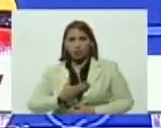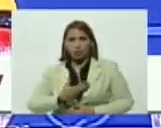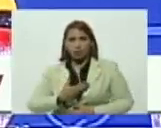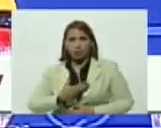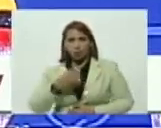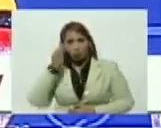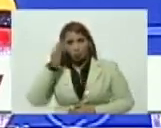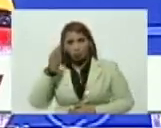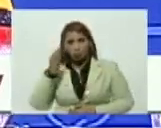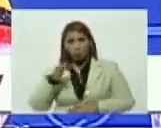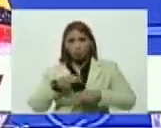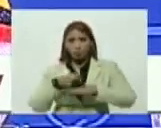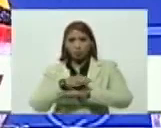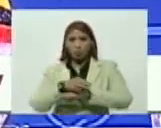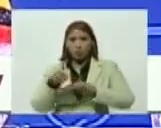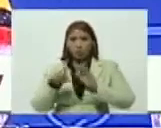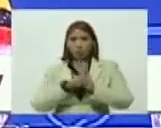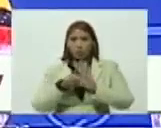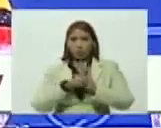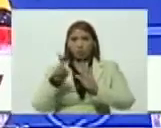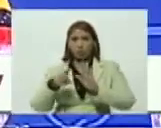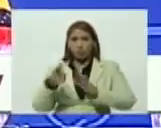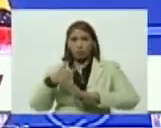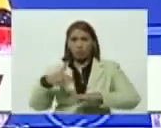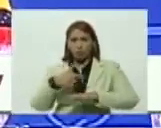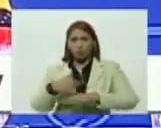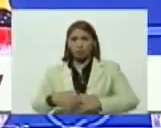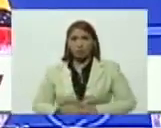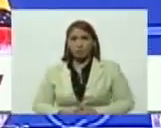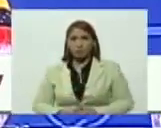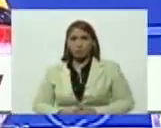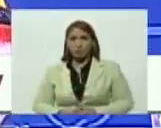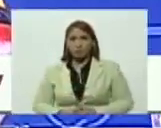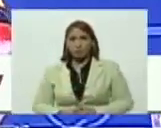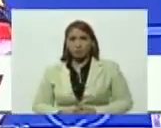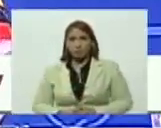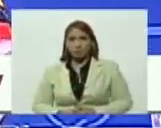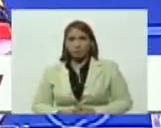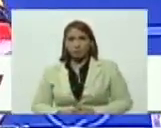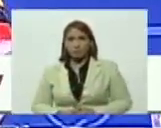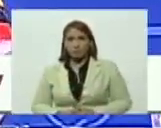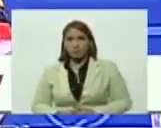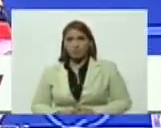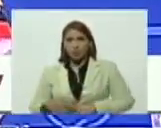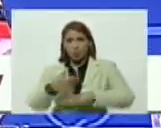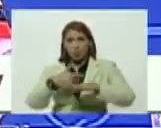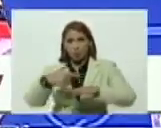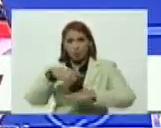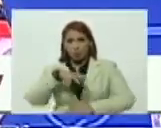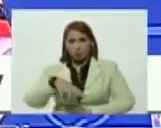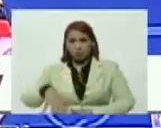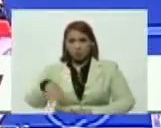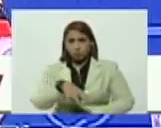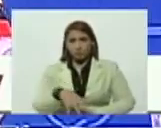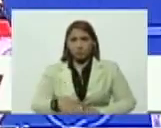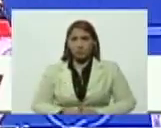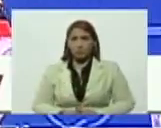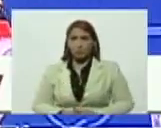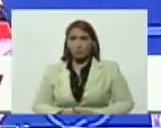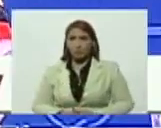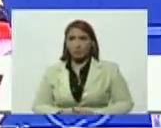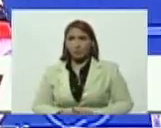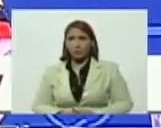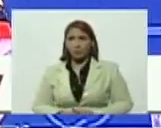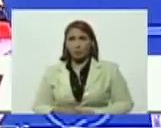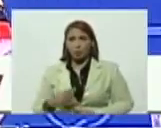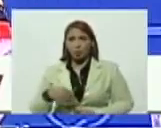municipales, consejos legislativos y nuestras candidatas y candidatos a las gobernaciones. Nosotros,